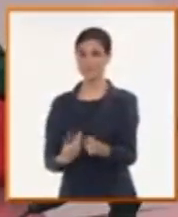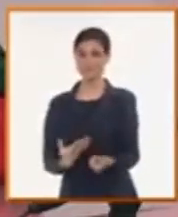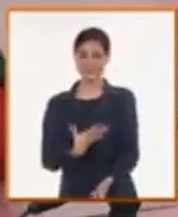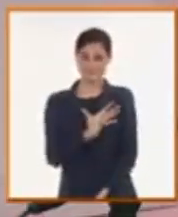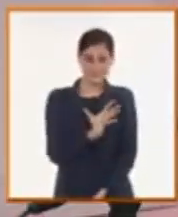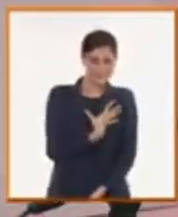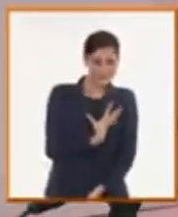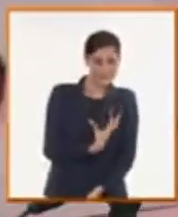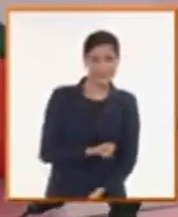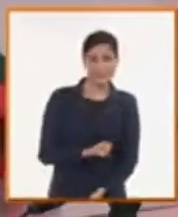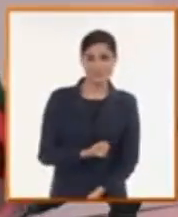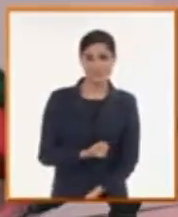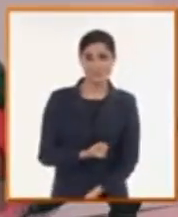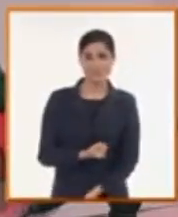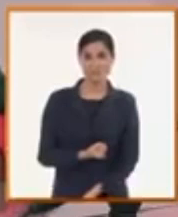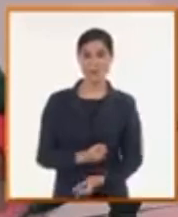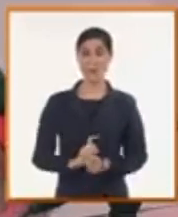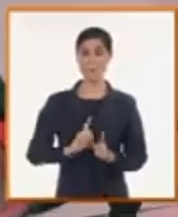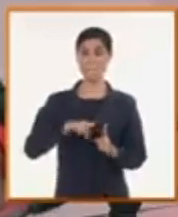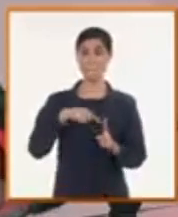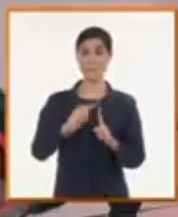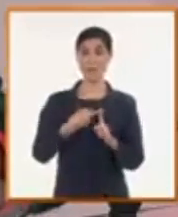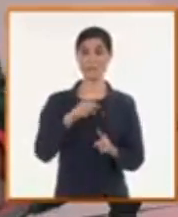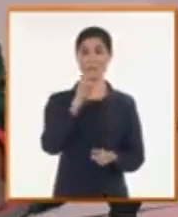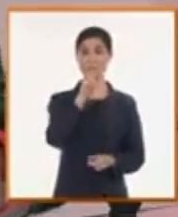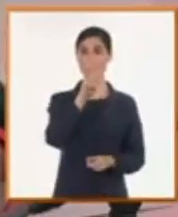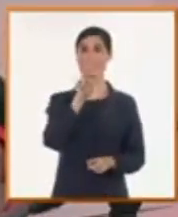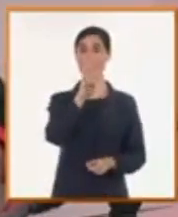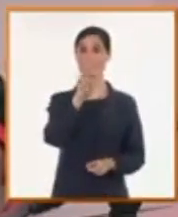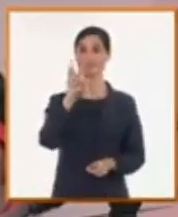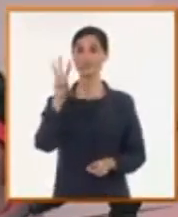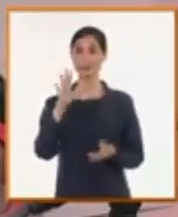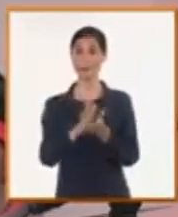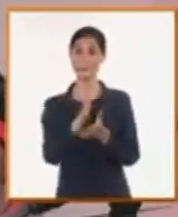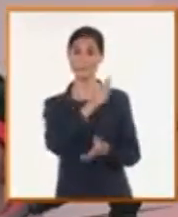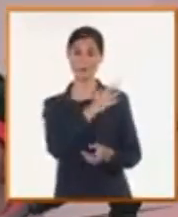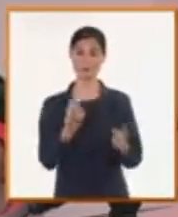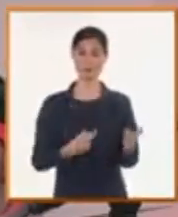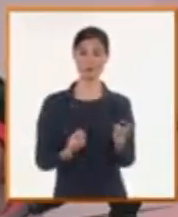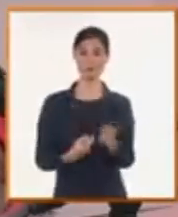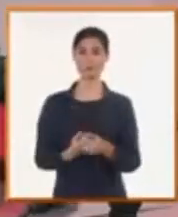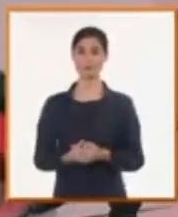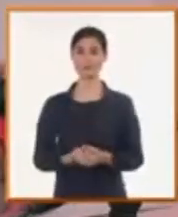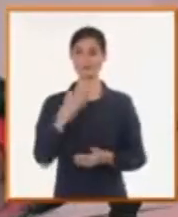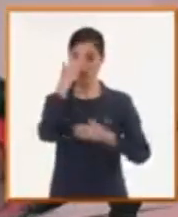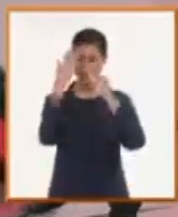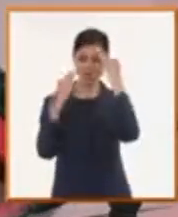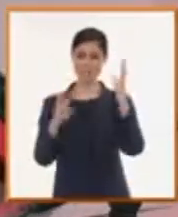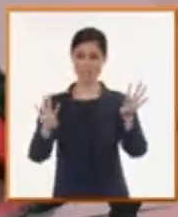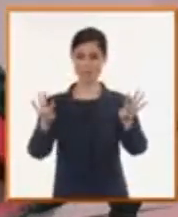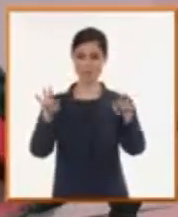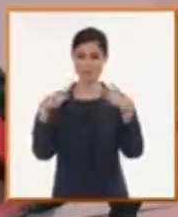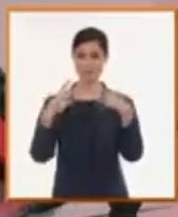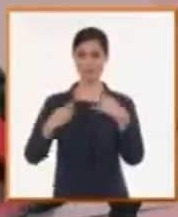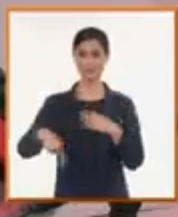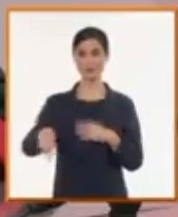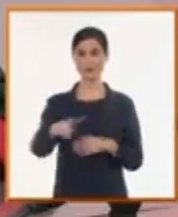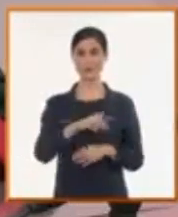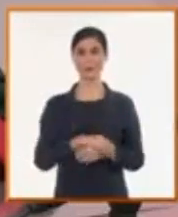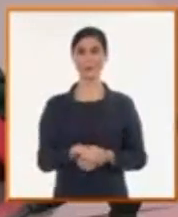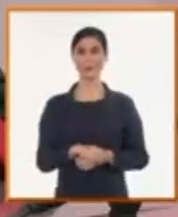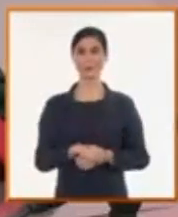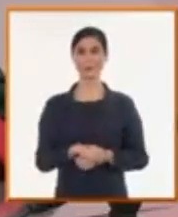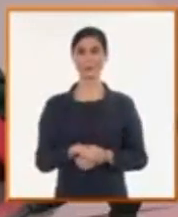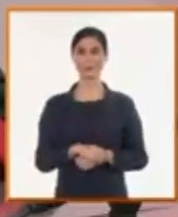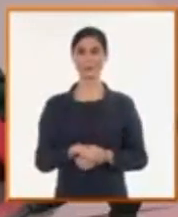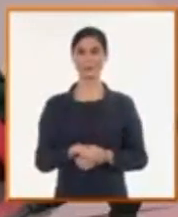del 23 de marzo, que por eso lleva ese nombre tu documental. Gracias a los dos otra vez. Y a ustedes por su atención. Quédense viendo. Esta es